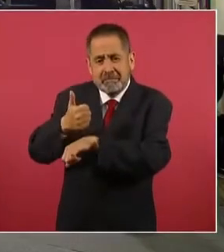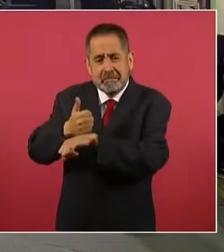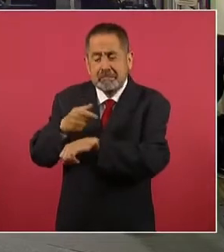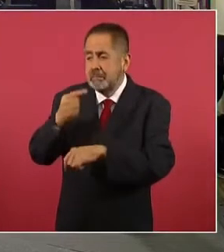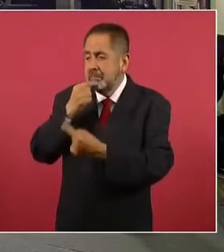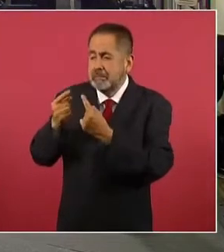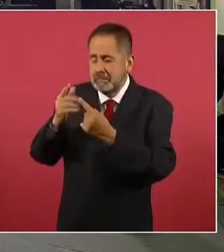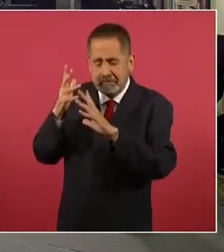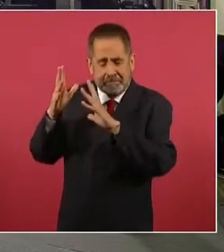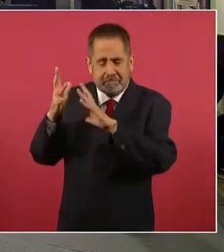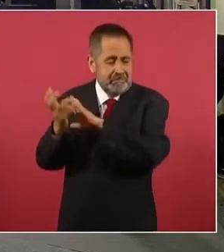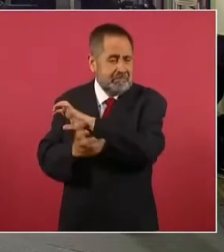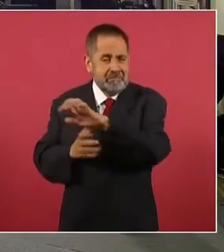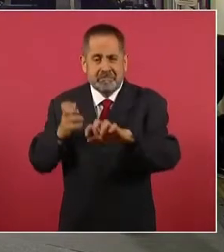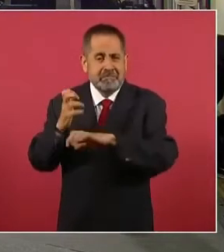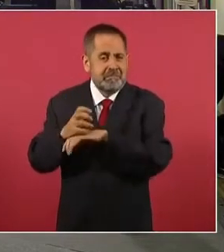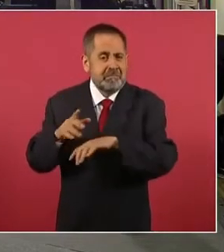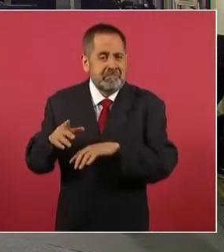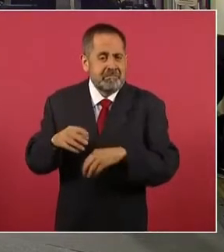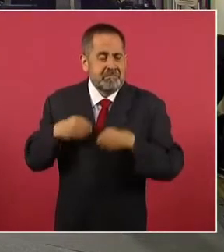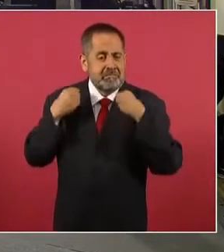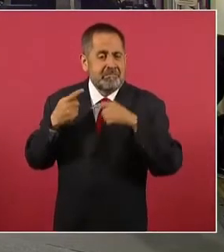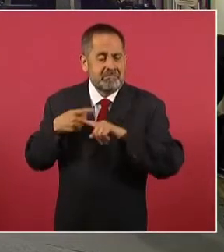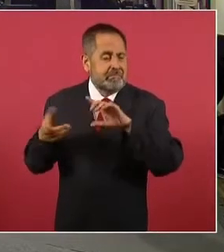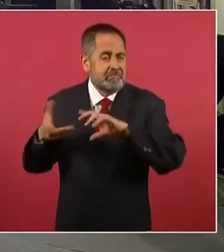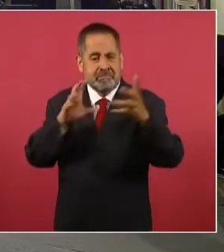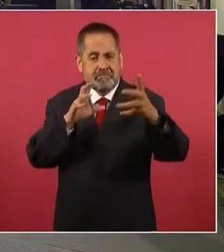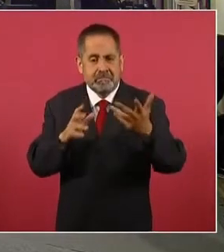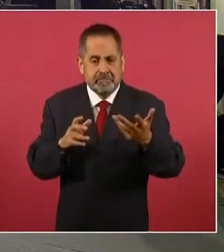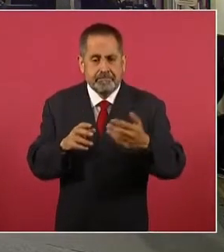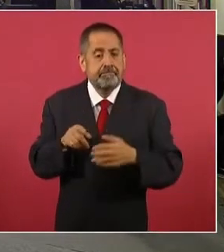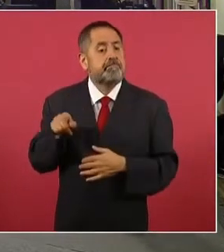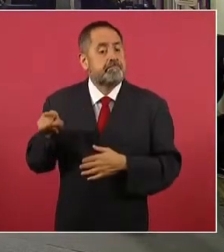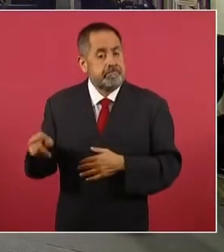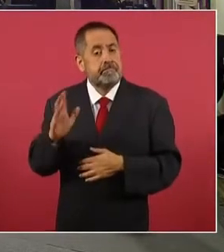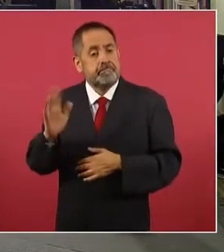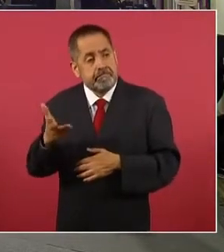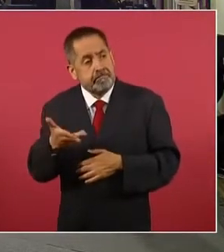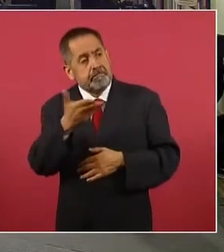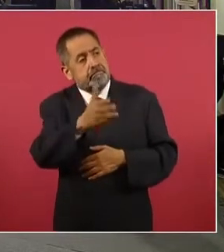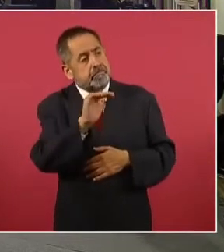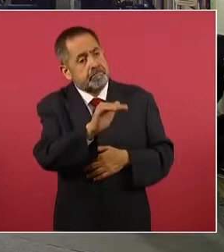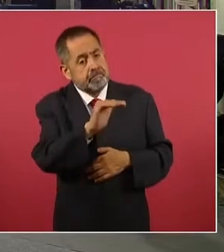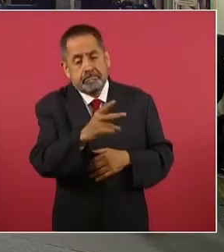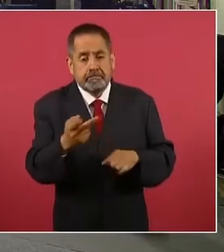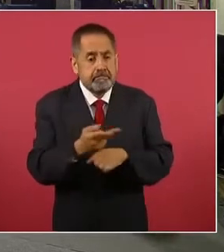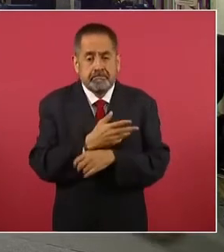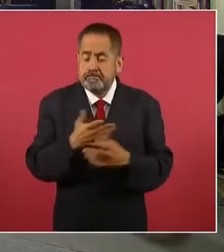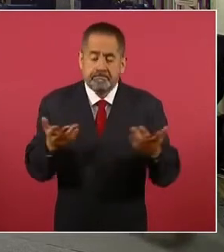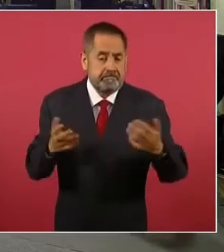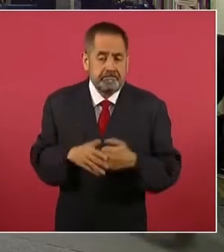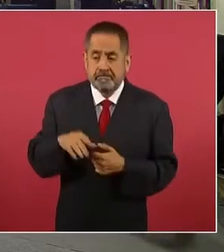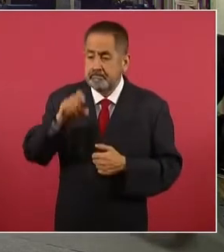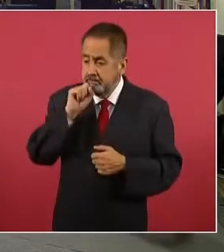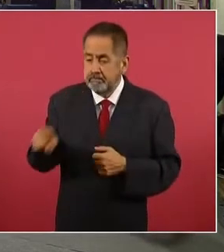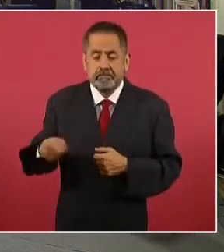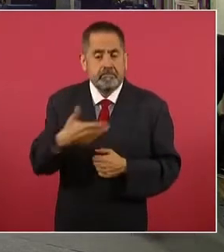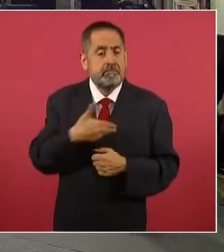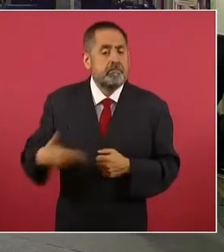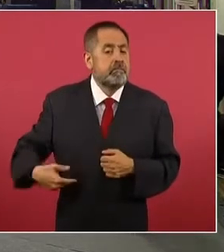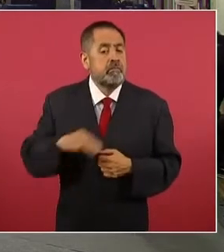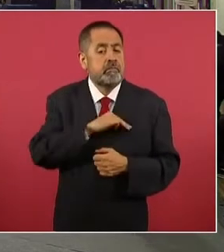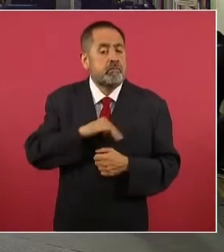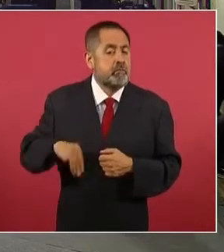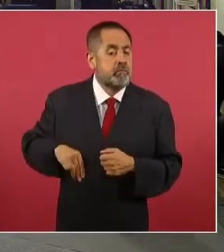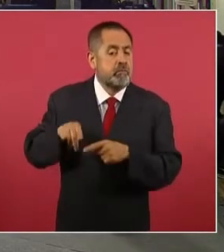completamente su vida cotidiana. Han pedido apoyo, sin embargo, el propio presidente municipal de